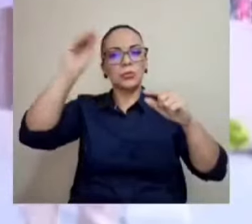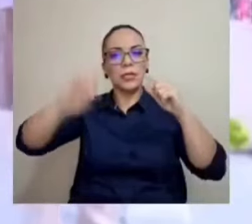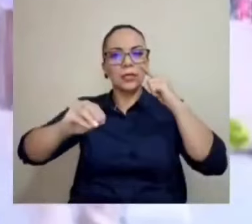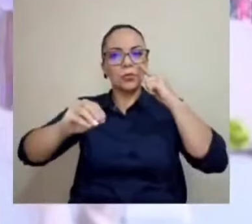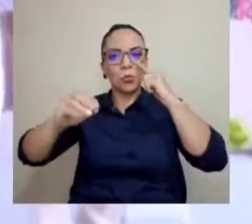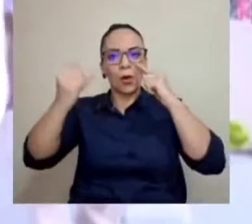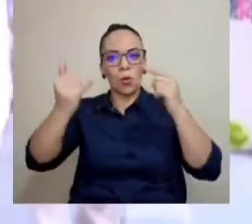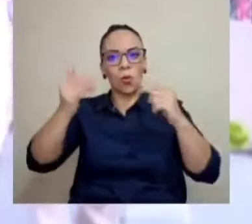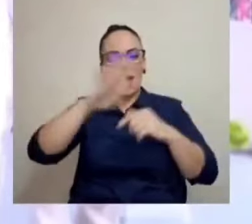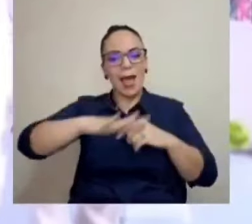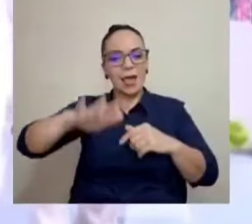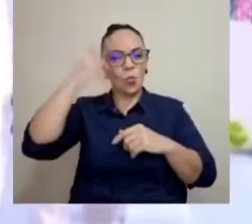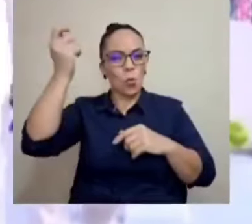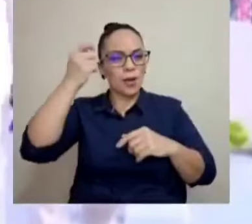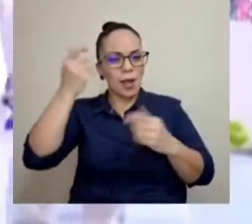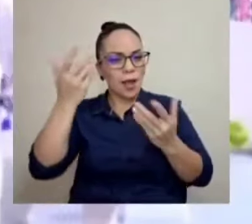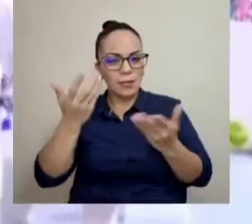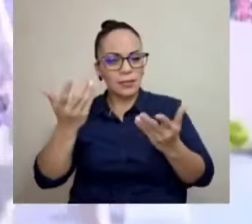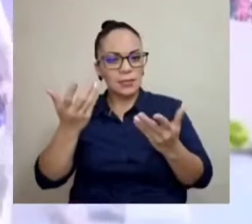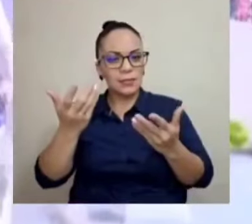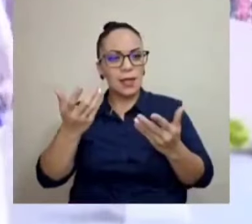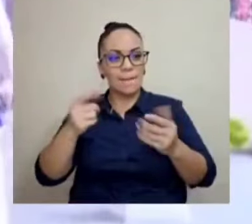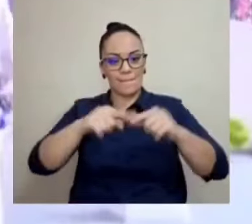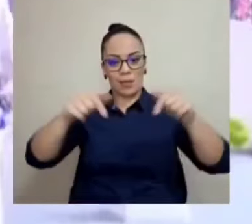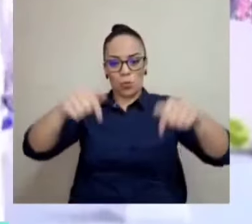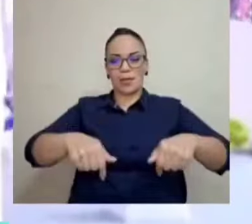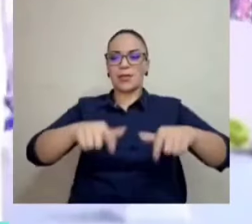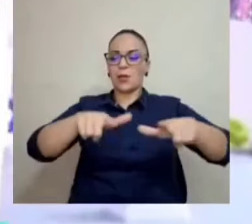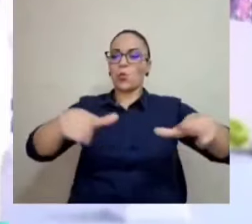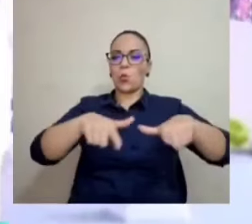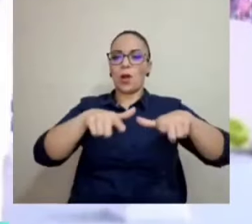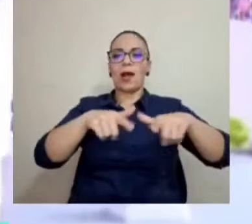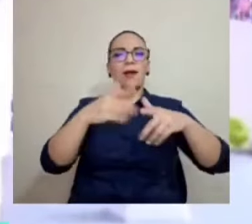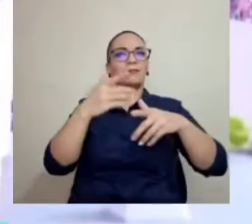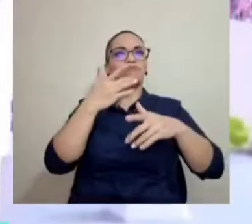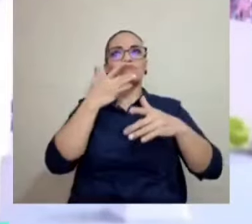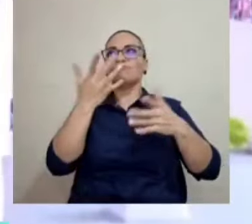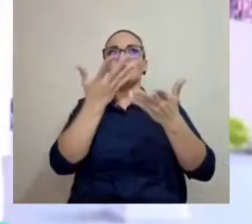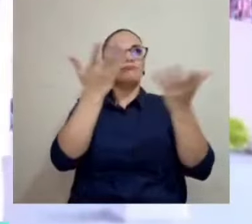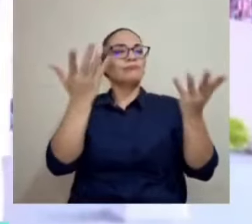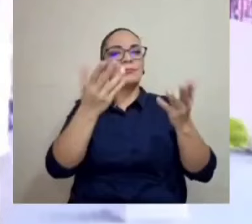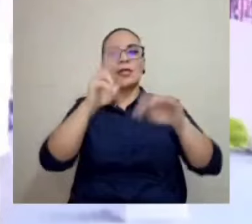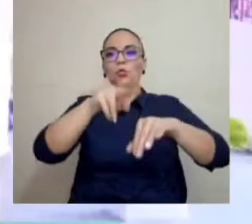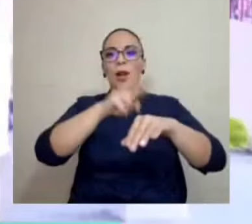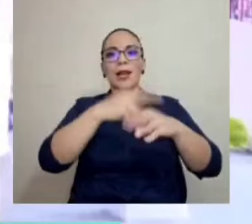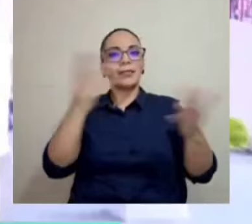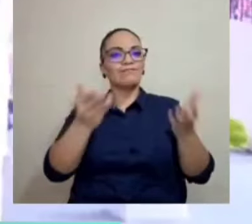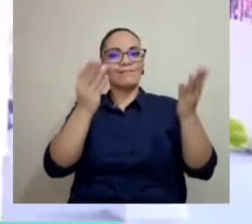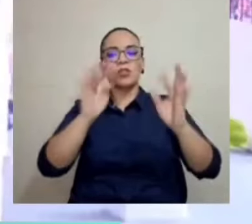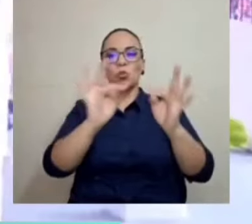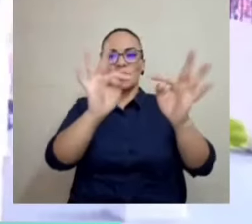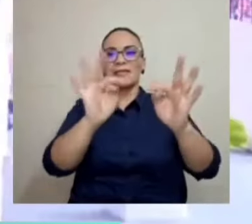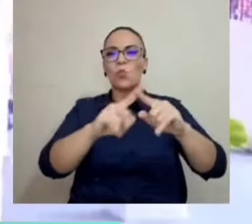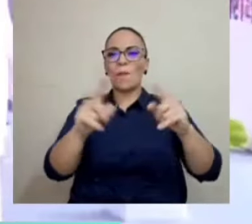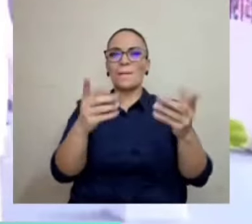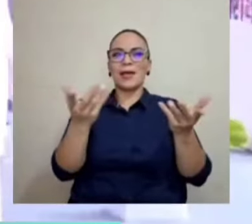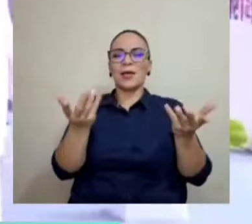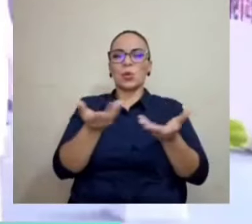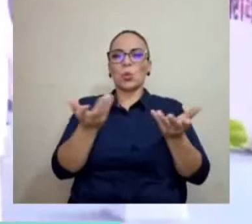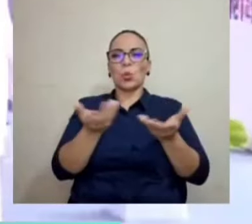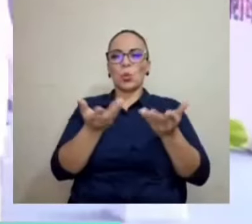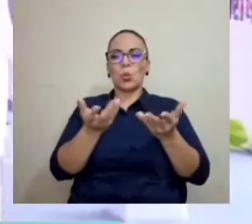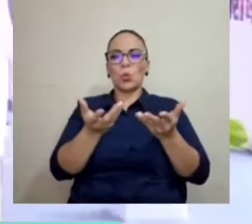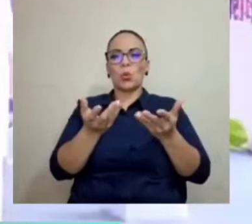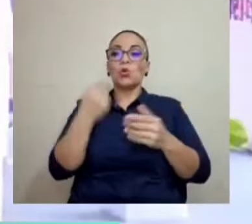la región Chorotega. Esta es una zona rica en naturaleza para promover el turismo, pero se lo han dejado las